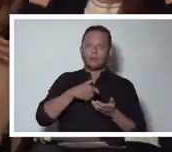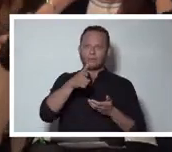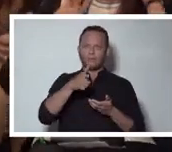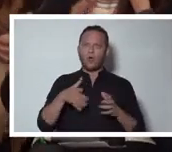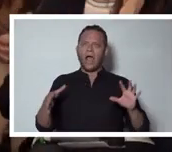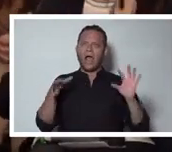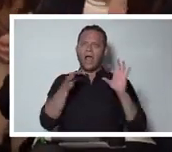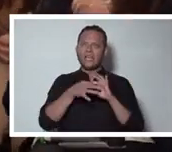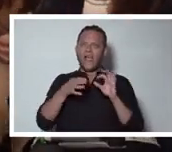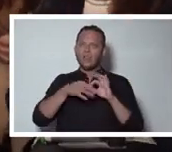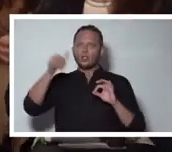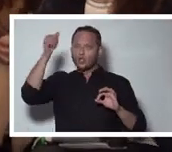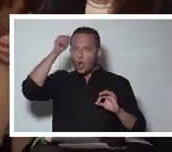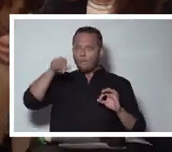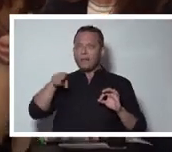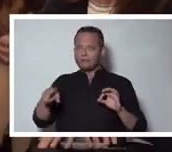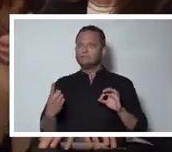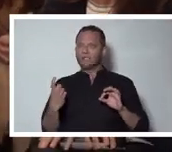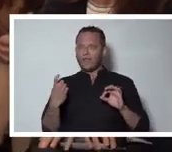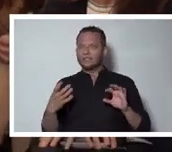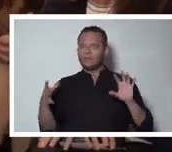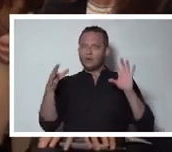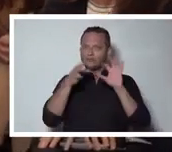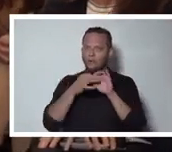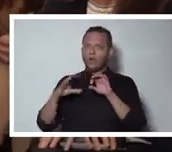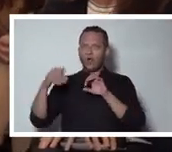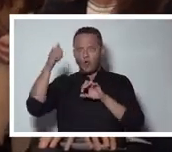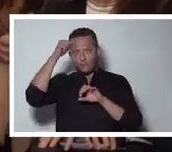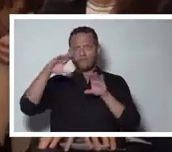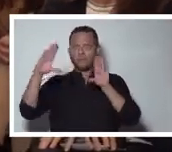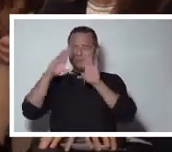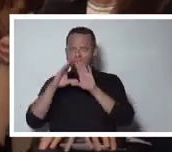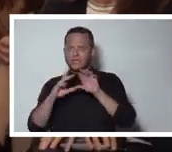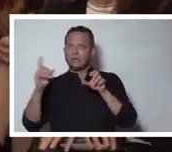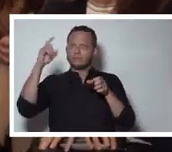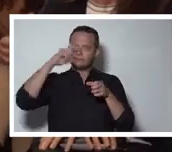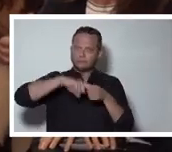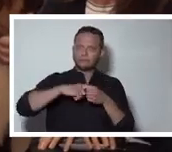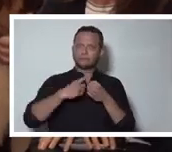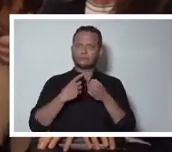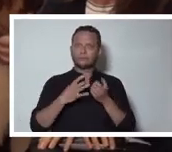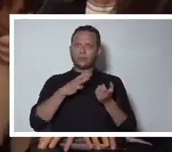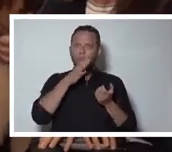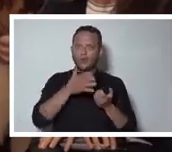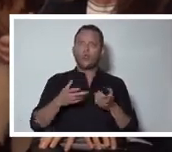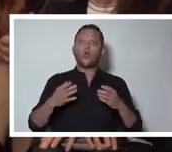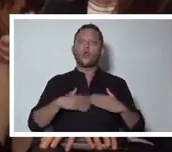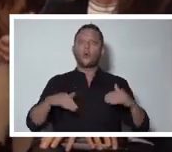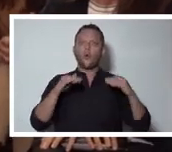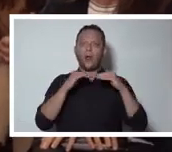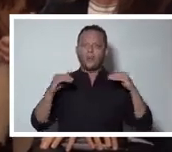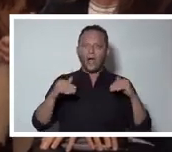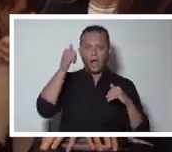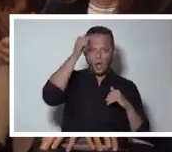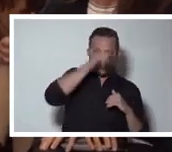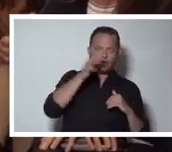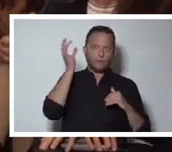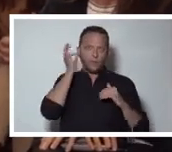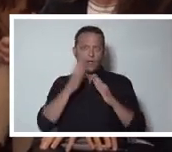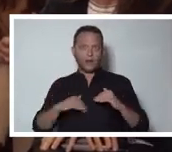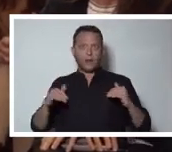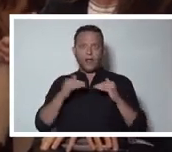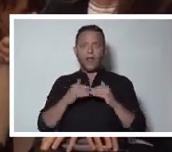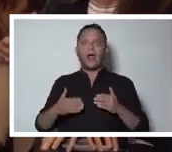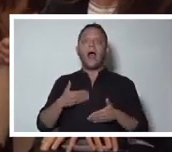aliados hombres que necesitamos sean feministas y que se sumen a esa hermosa causa que es la igualdad entre hombres y mujeres